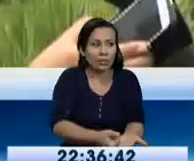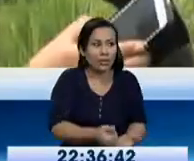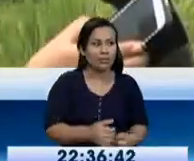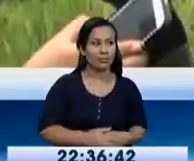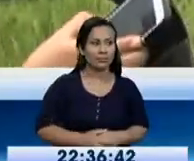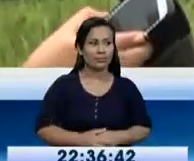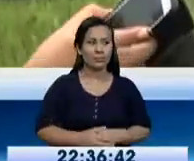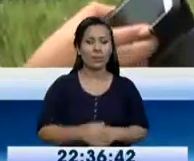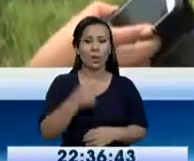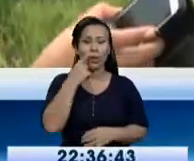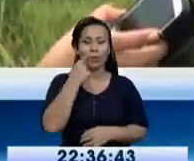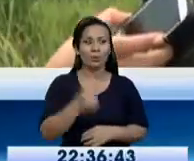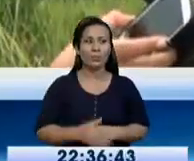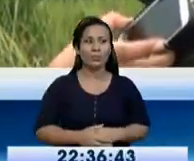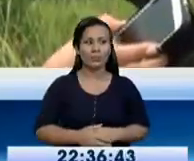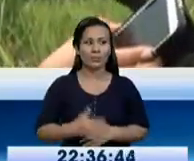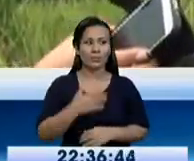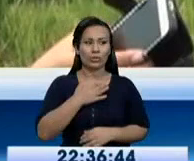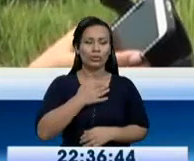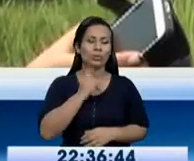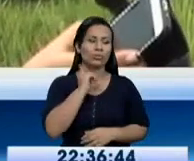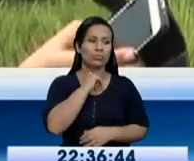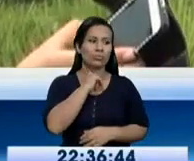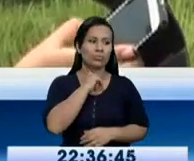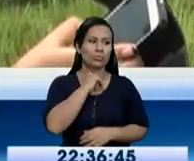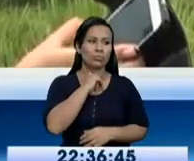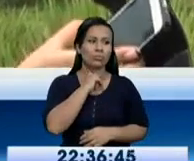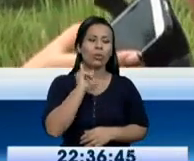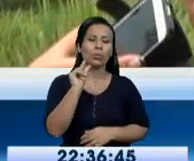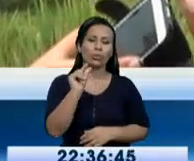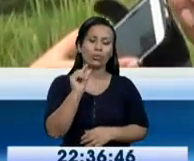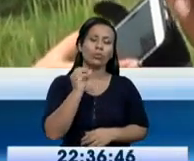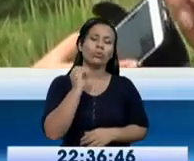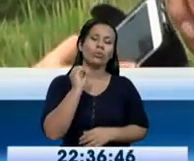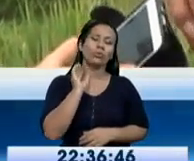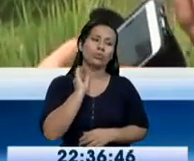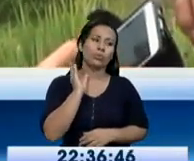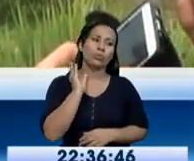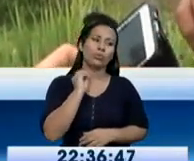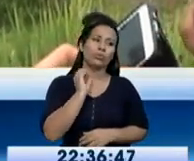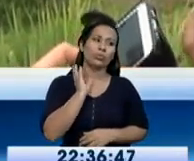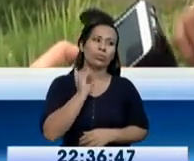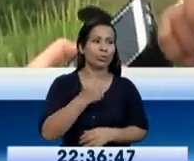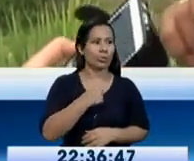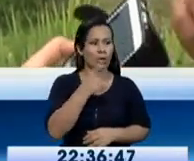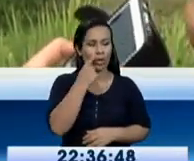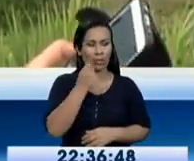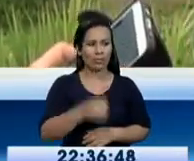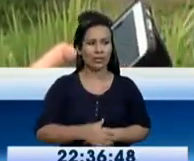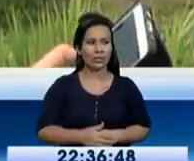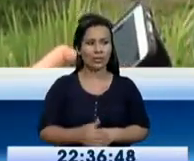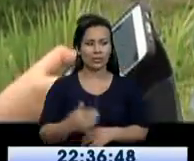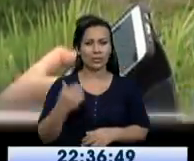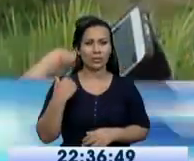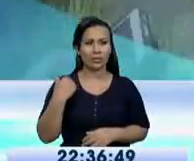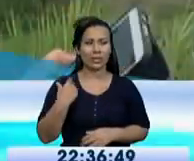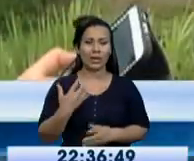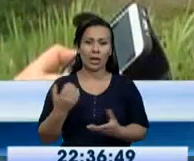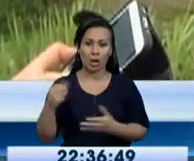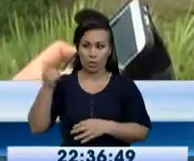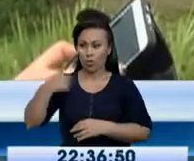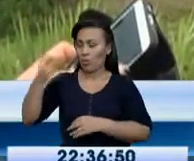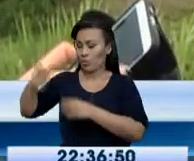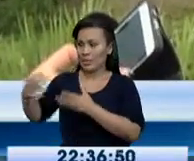Y estaba el hombre que yo le toqué así, a ver si tenía sido intento, ya palpitaba penita. Entonces yo procedía con otro compañero a poderlo sacar.